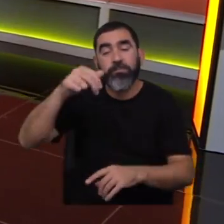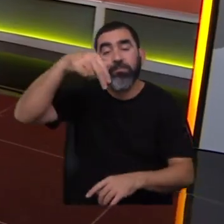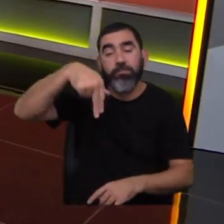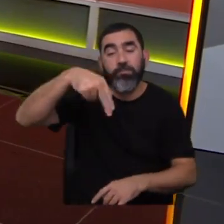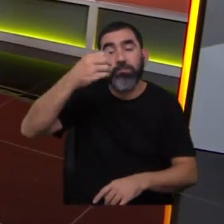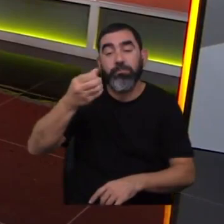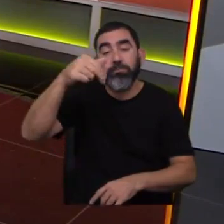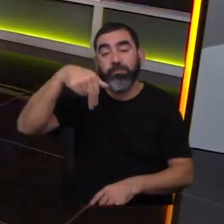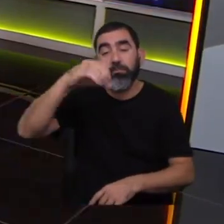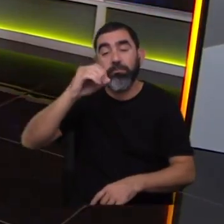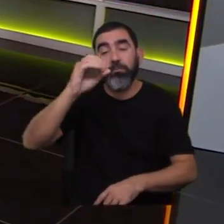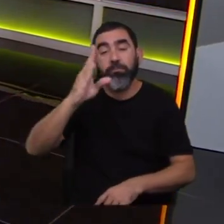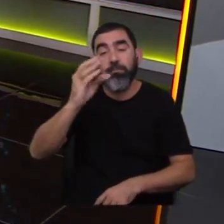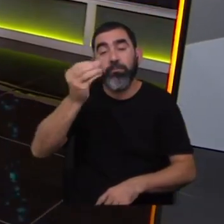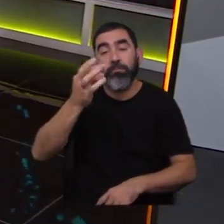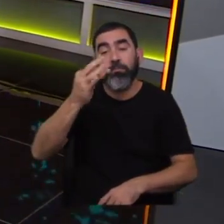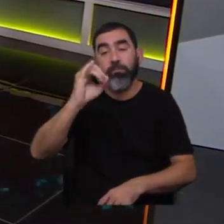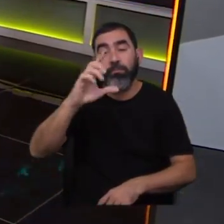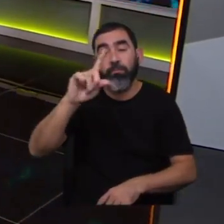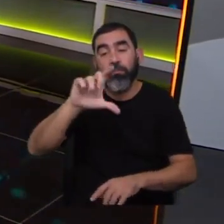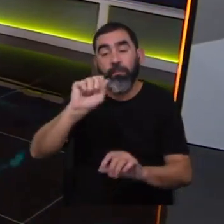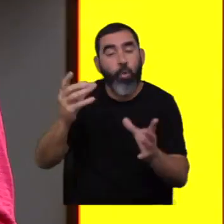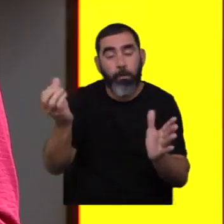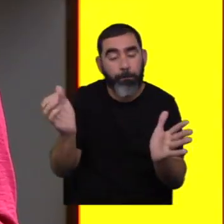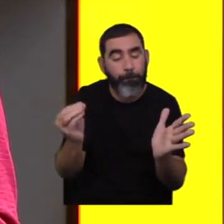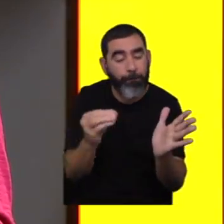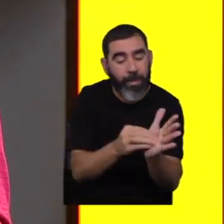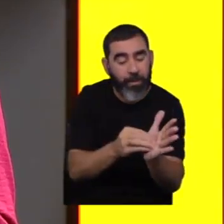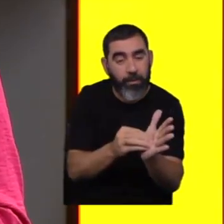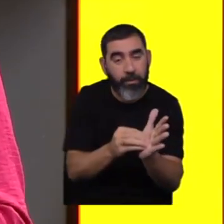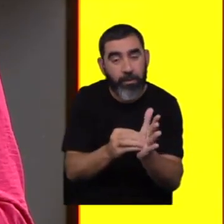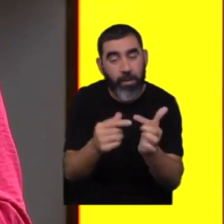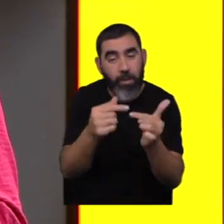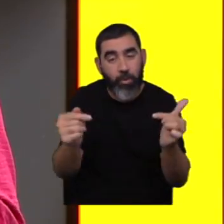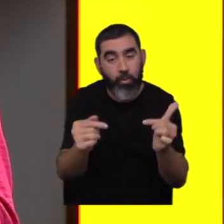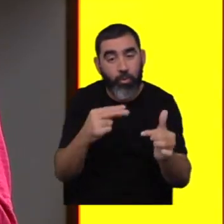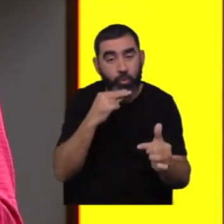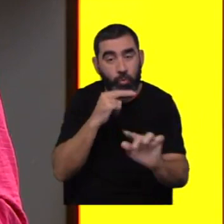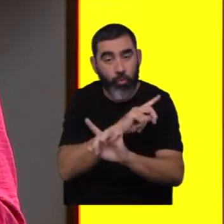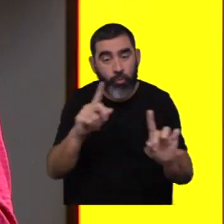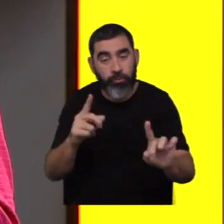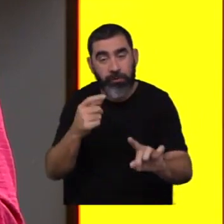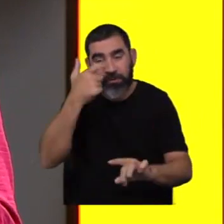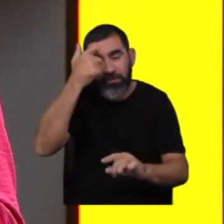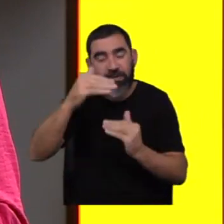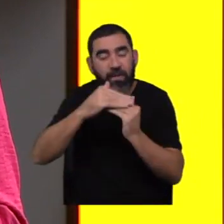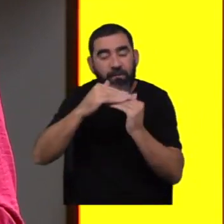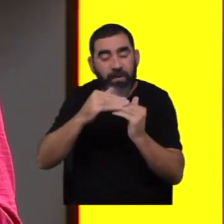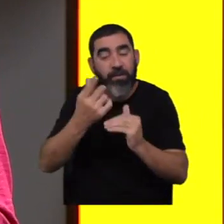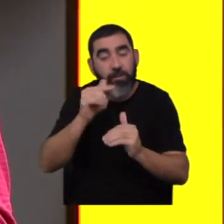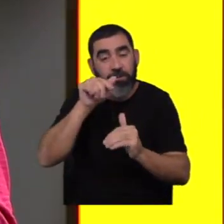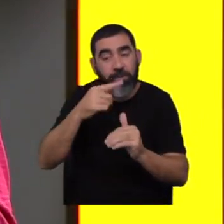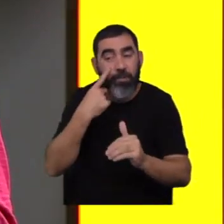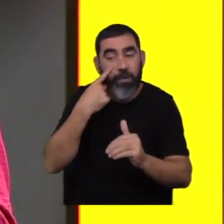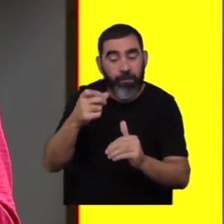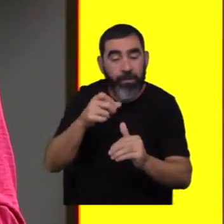para evitar que estos microorganismos se peguen a las prótesis. Esa es una investigación que está, digamos, en nacimiento, ciencia básica, pero es justamente para